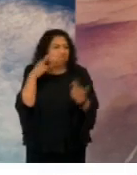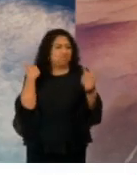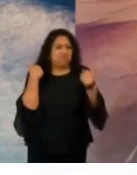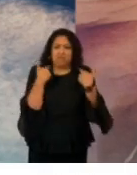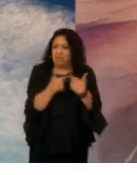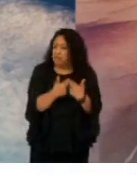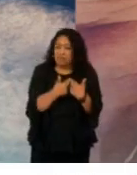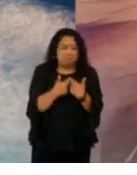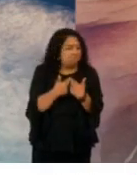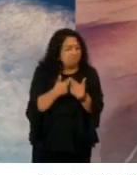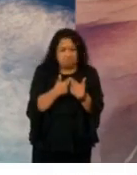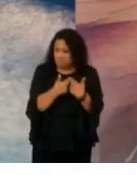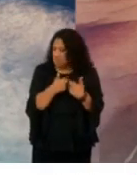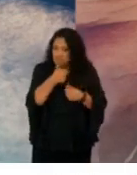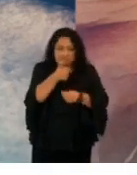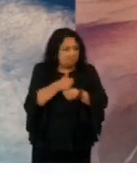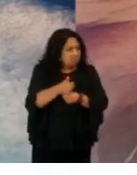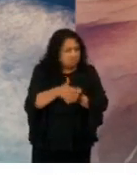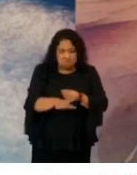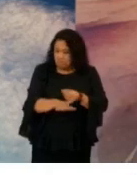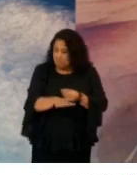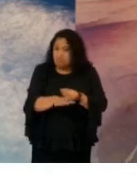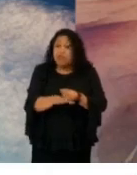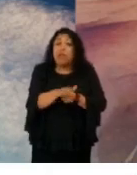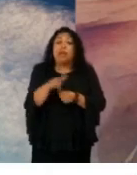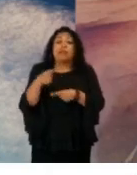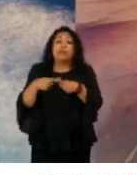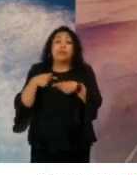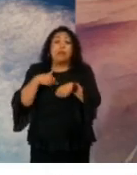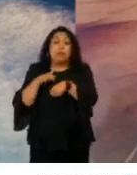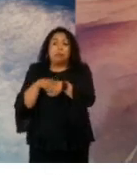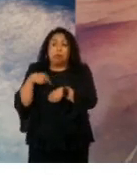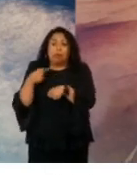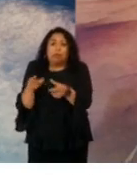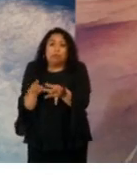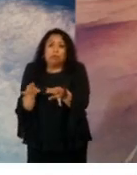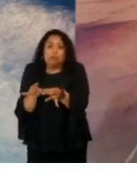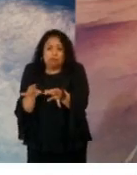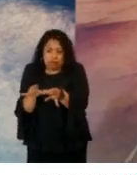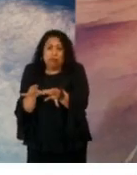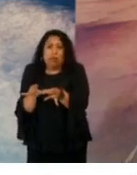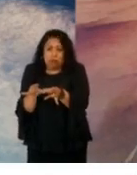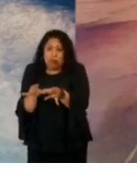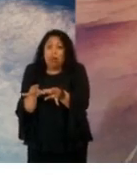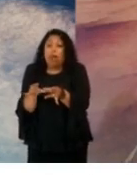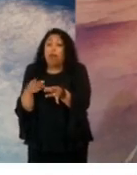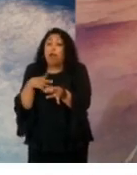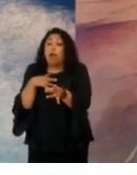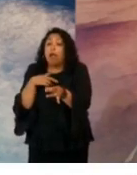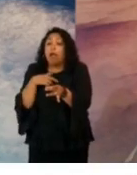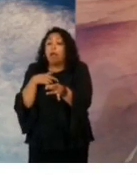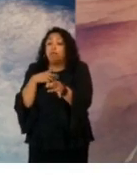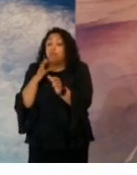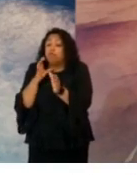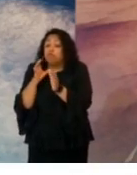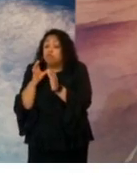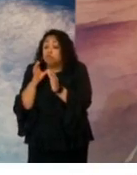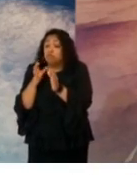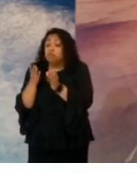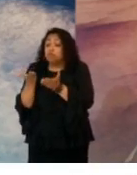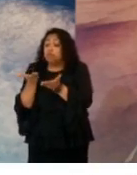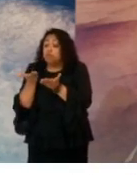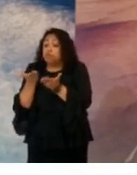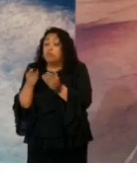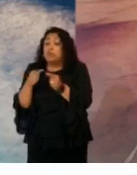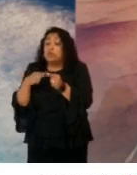profesora, ni a la abuela, es a la amiga. Hay conversaciones que se generan